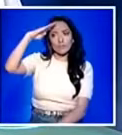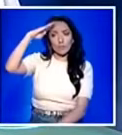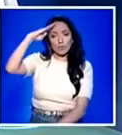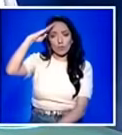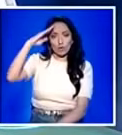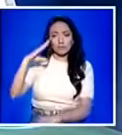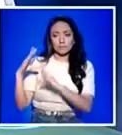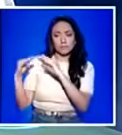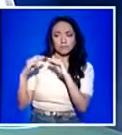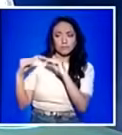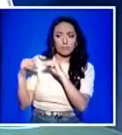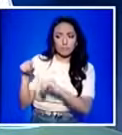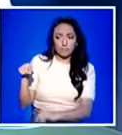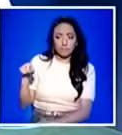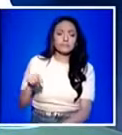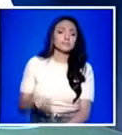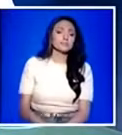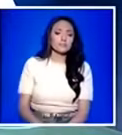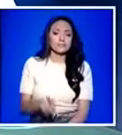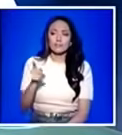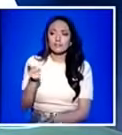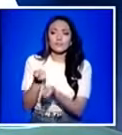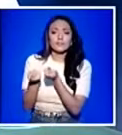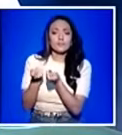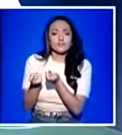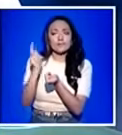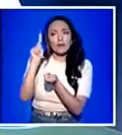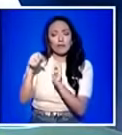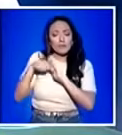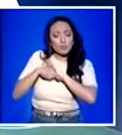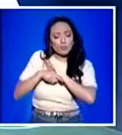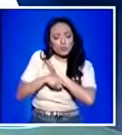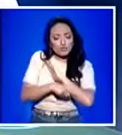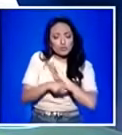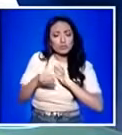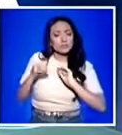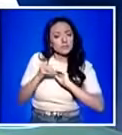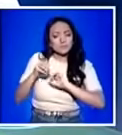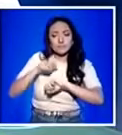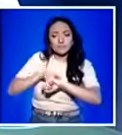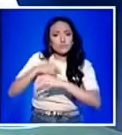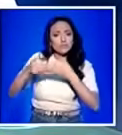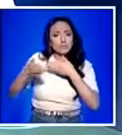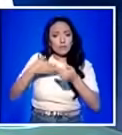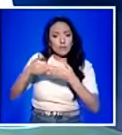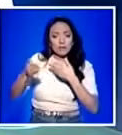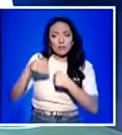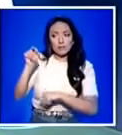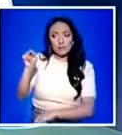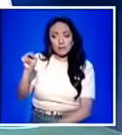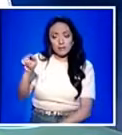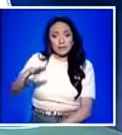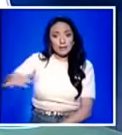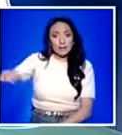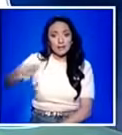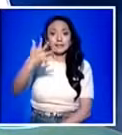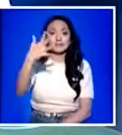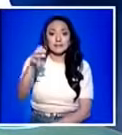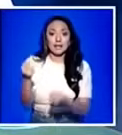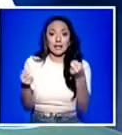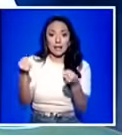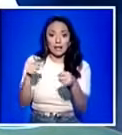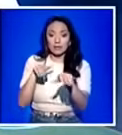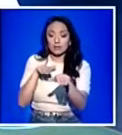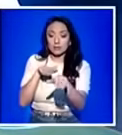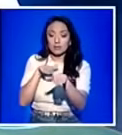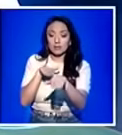veíamos el reportaje, que estos controles sean mucho más rigurosos a toda hora en la Mariscal Sucre cuando ya los vehículos se van